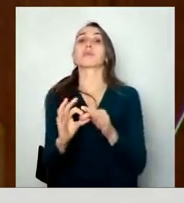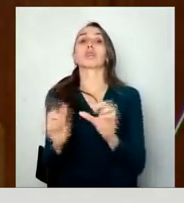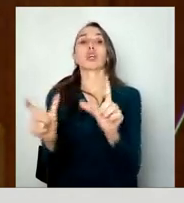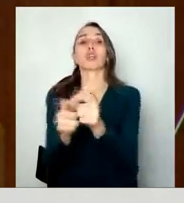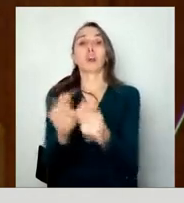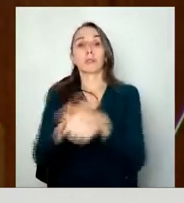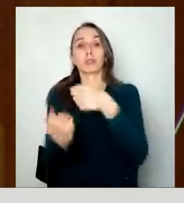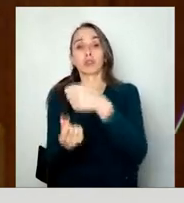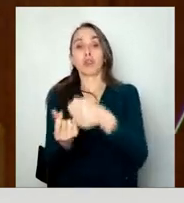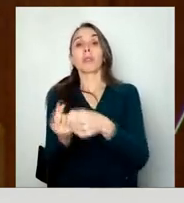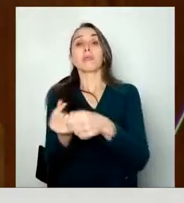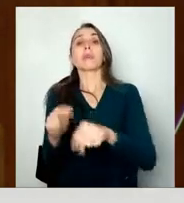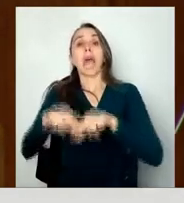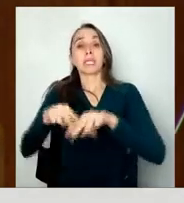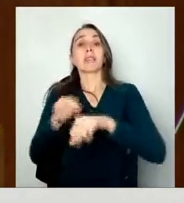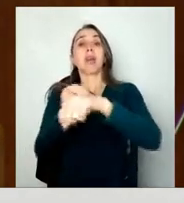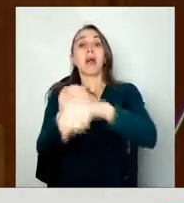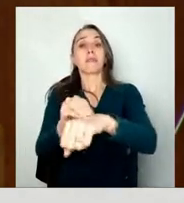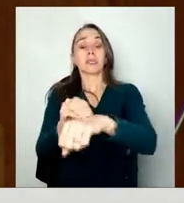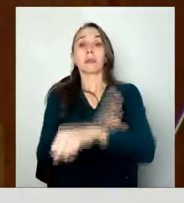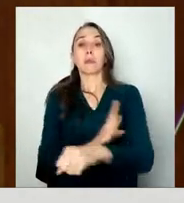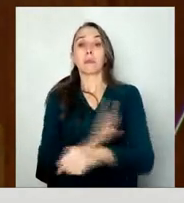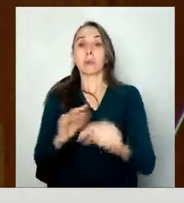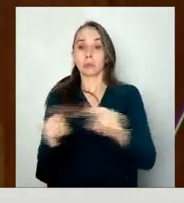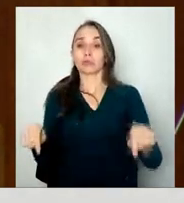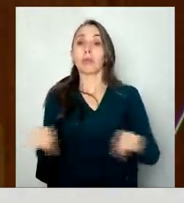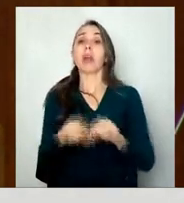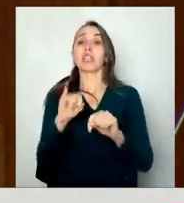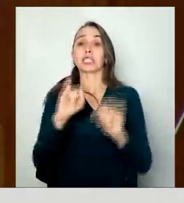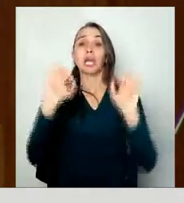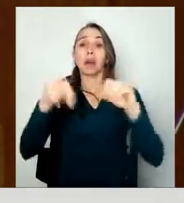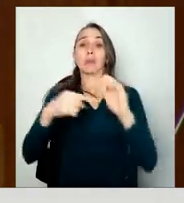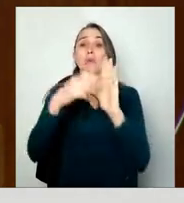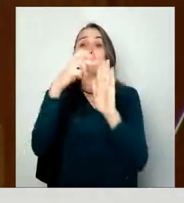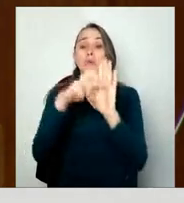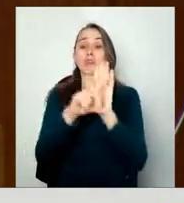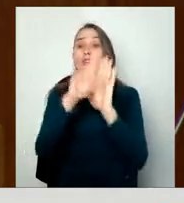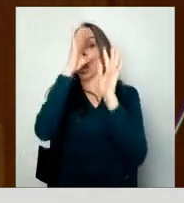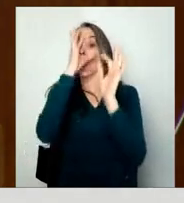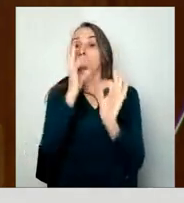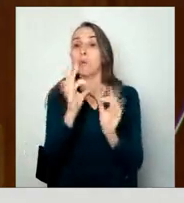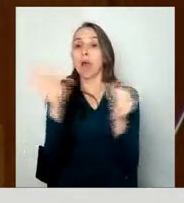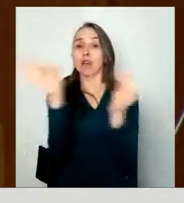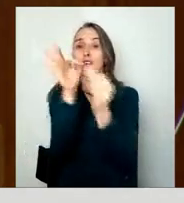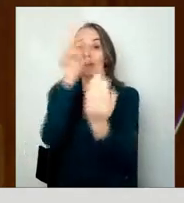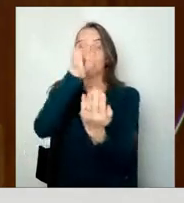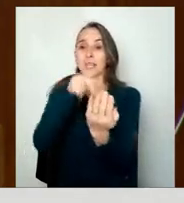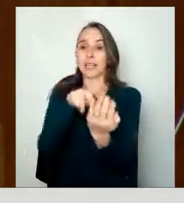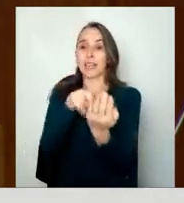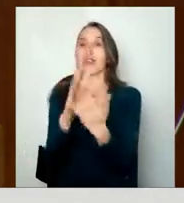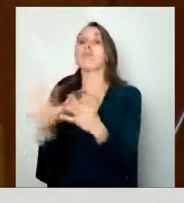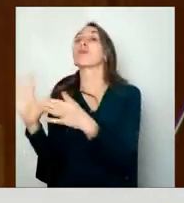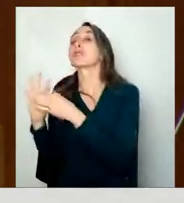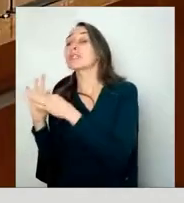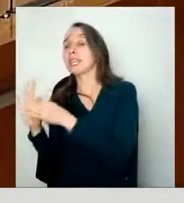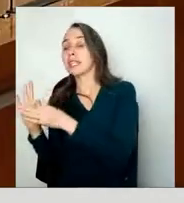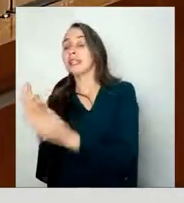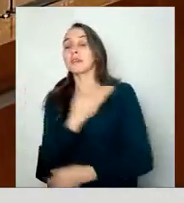esta honorable sala aprobar la presente iniciativa de ley en los términos señalados he dicho presidente Muchas gracias